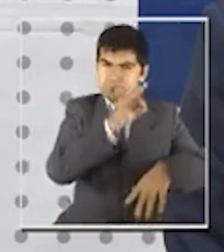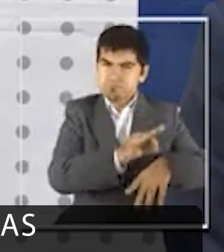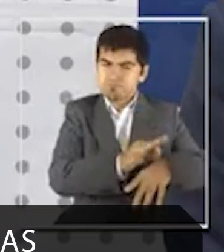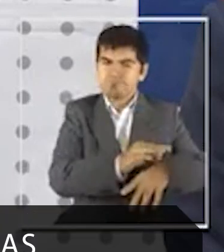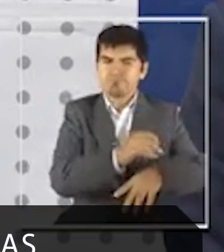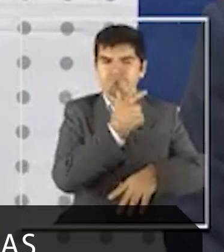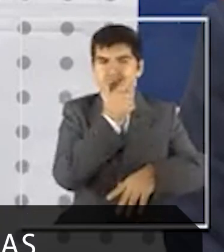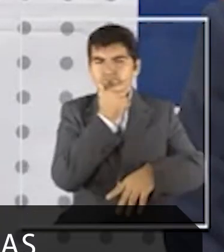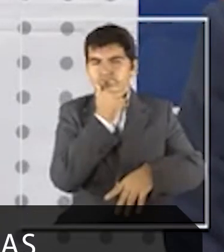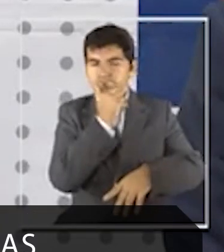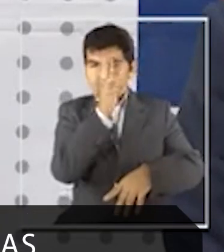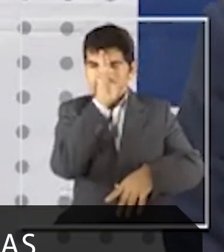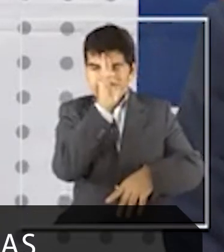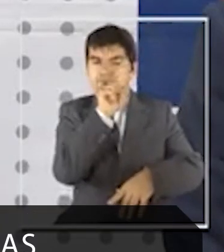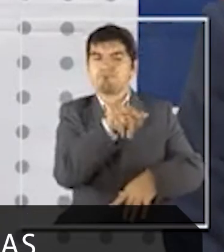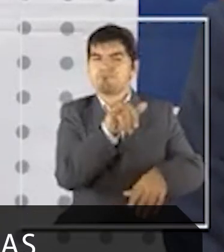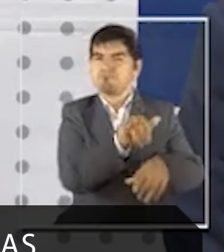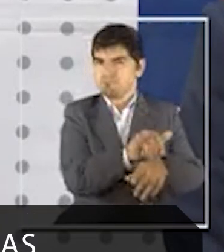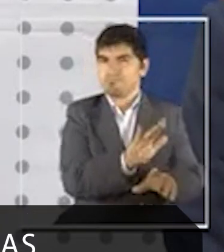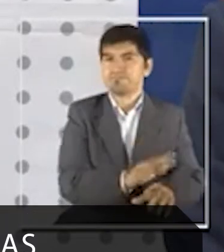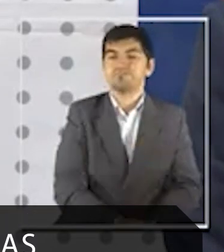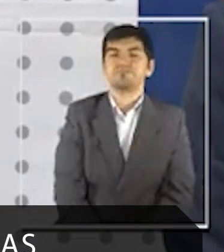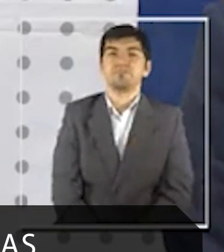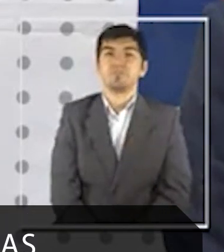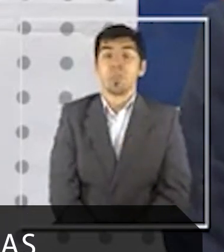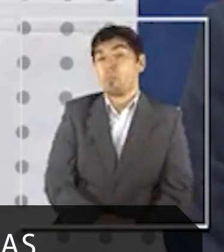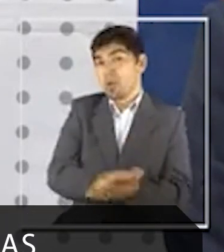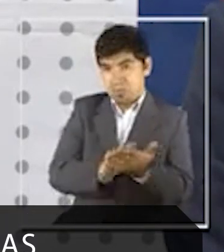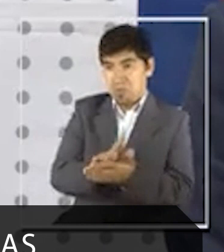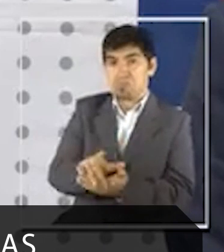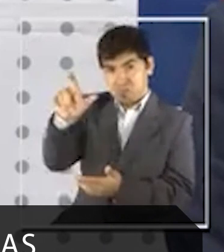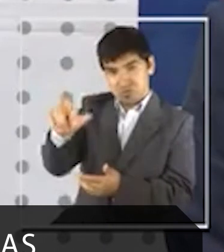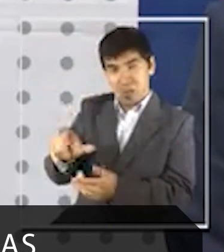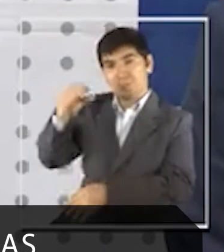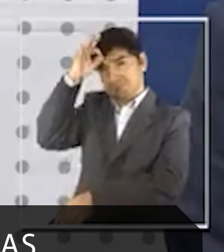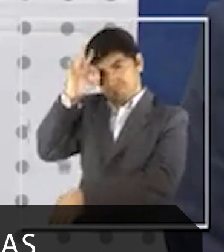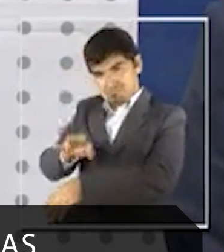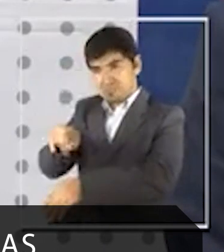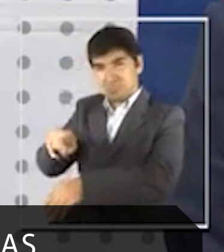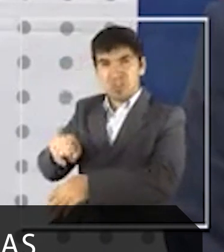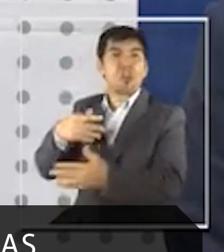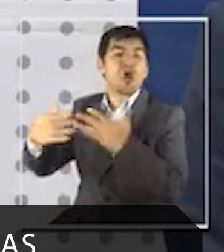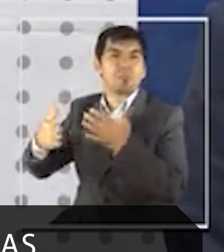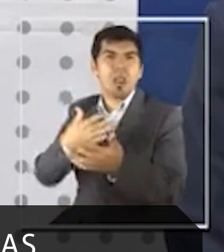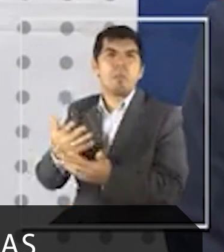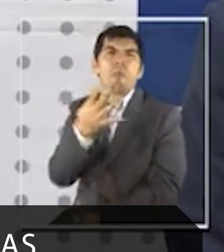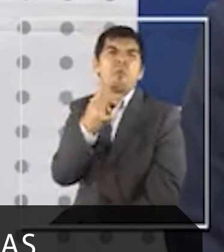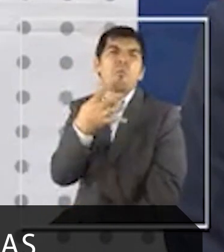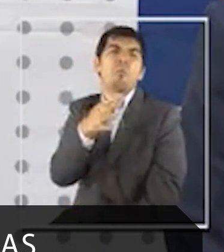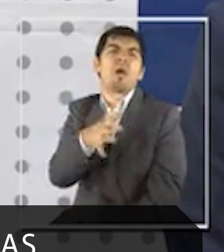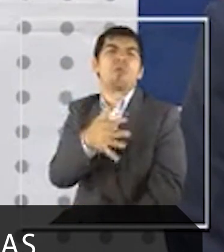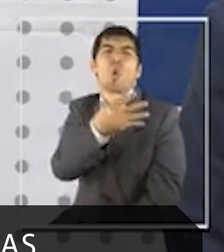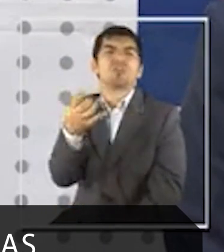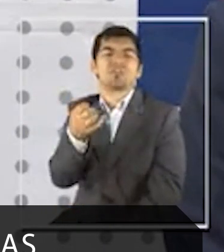de licencias médicas un médico habitual de práctica habitual emite menos de cuatrocientas licencias médicas